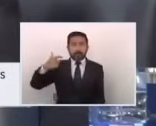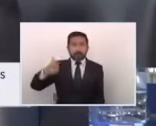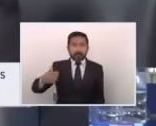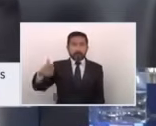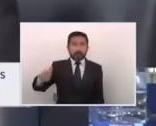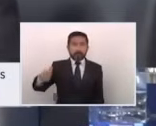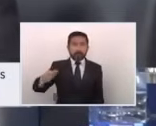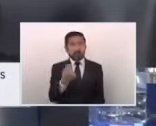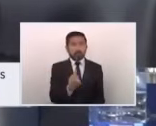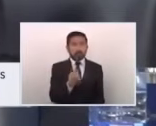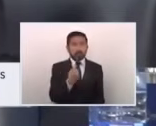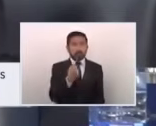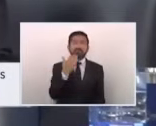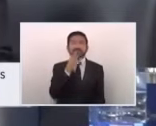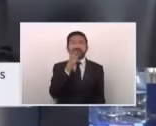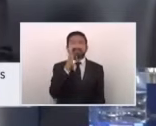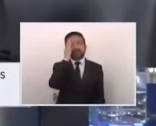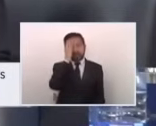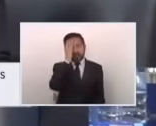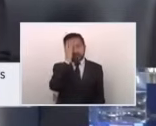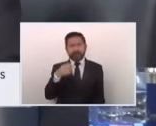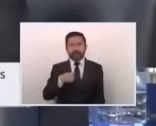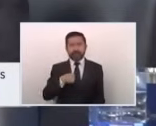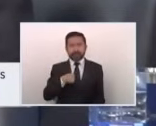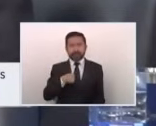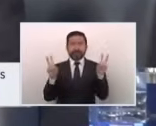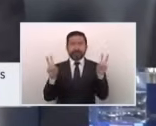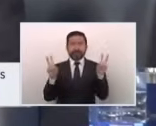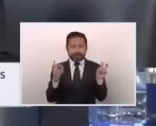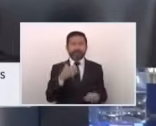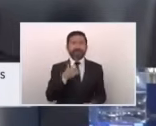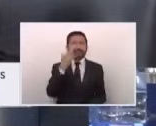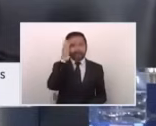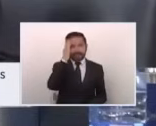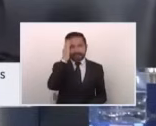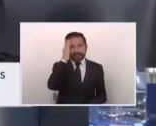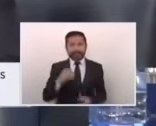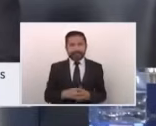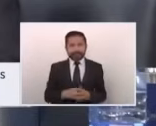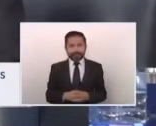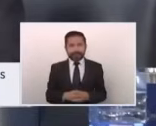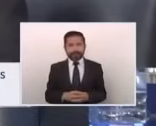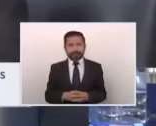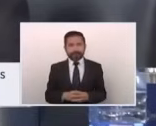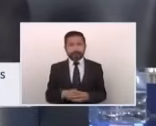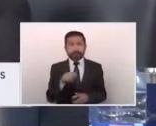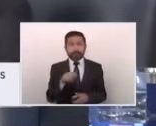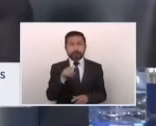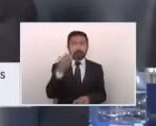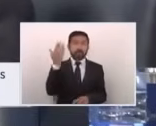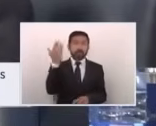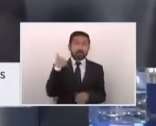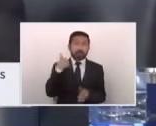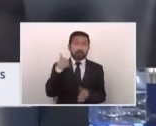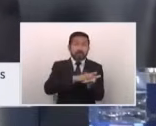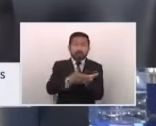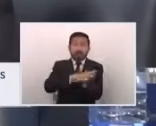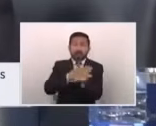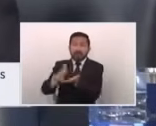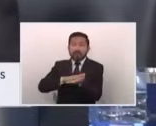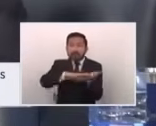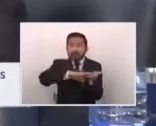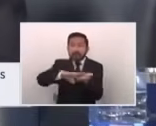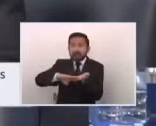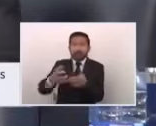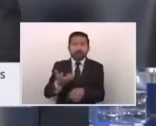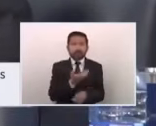Algunos sinvergüenzas saben lo que yo estoy hablando, saben lo que yo estoy diciendo. Y con eso andaban repartiendo dinero en